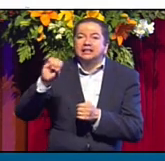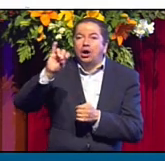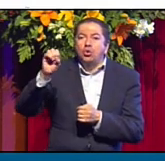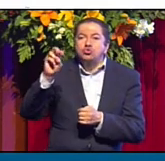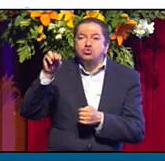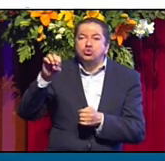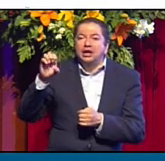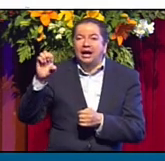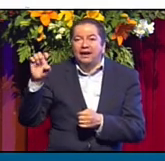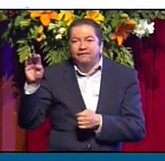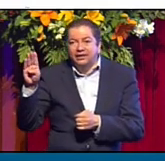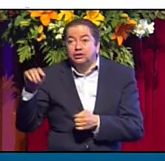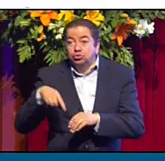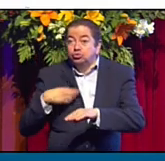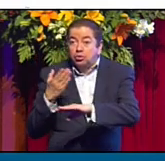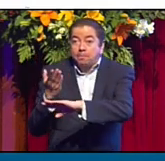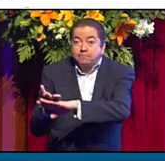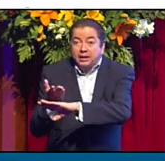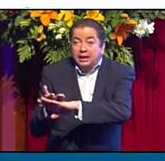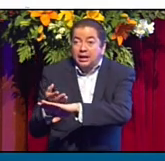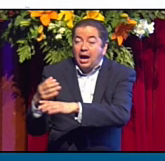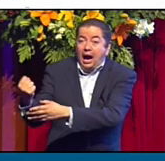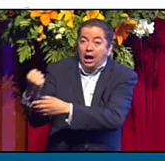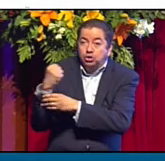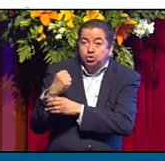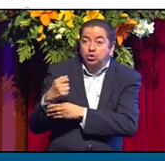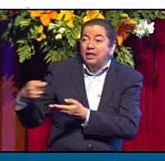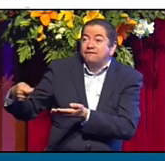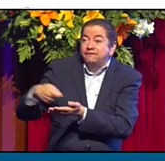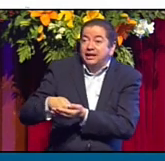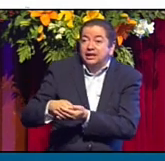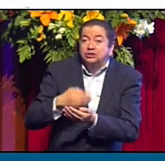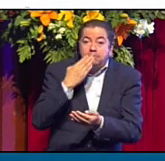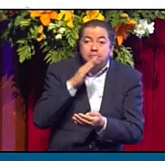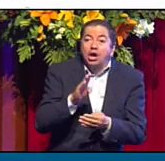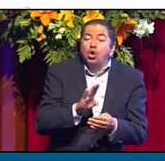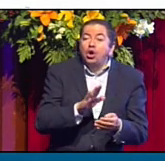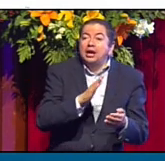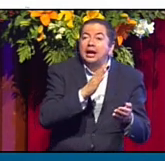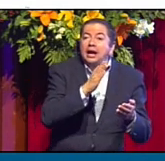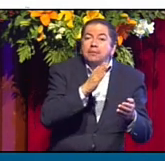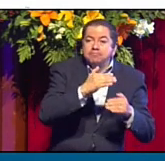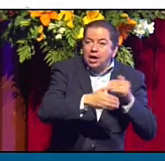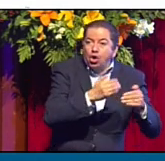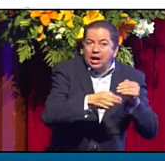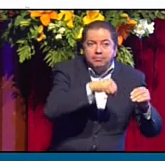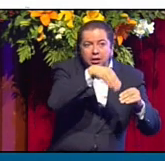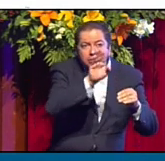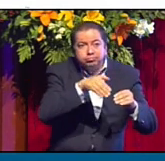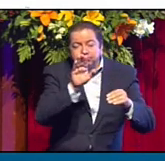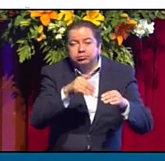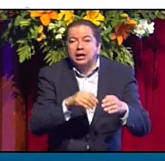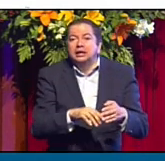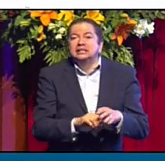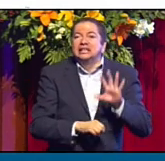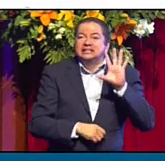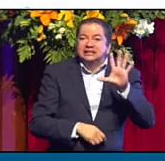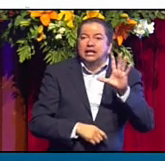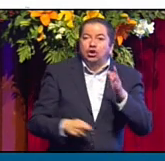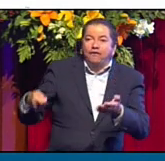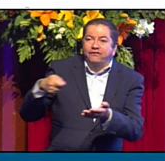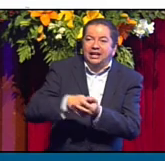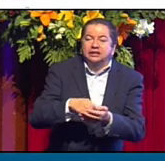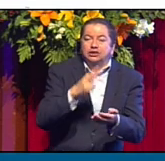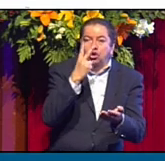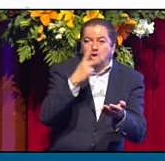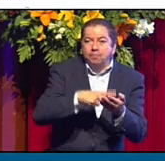JUNAEP. Les pedimos que nos ayudaran a financiar el mejoramiento de 6 establecimientos que lo requerían. 5 fueron financiados el